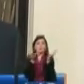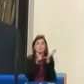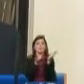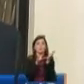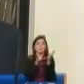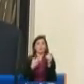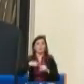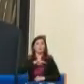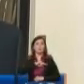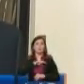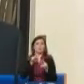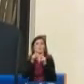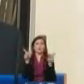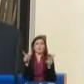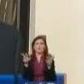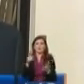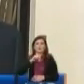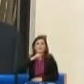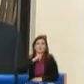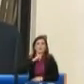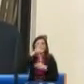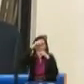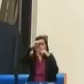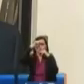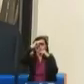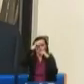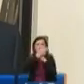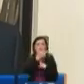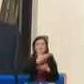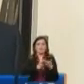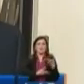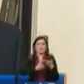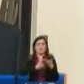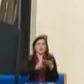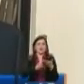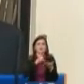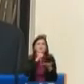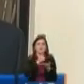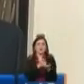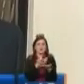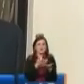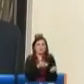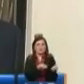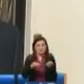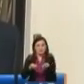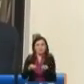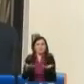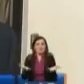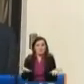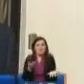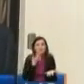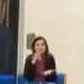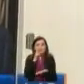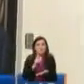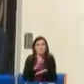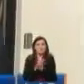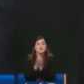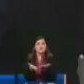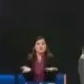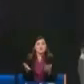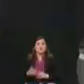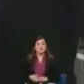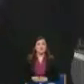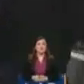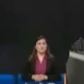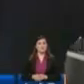como medio serio no podemos sacar una noticia que no es contrastada, que no es verificada, que no es precisa ni contextualizada.